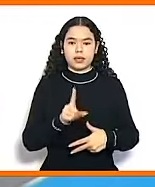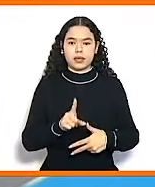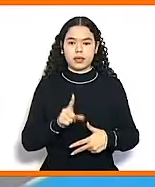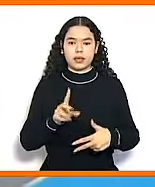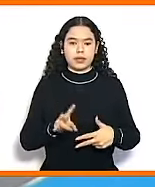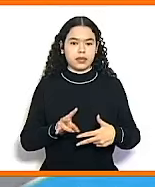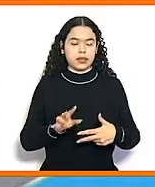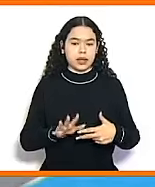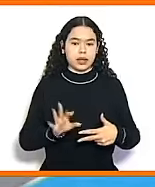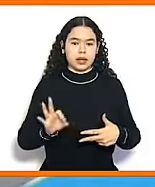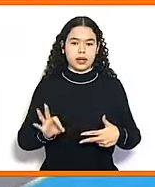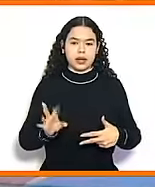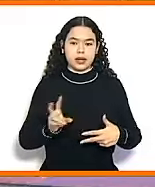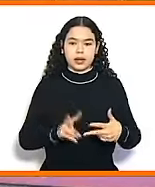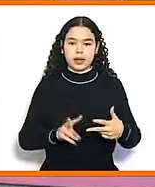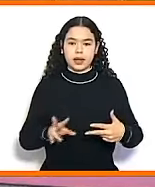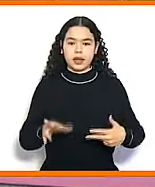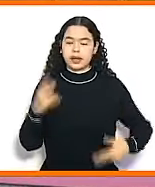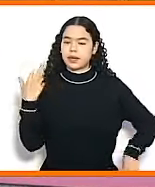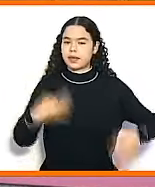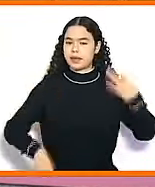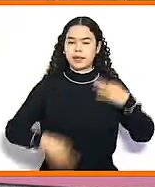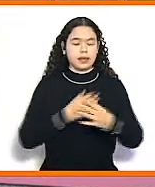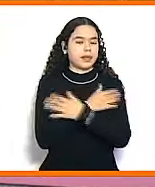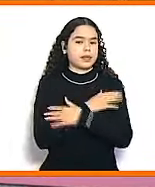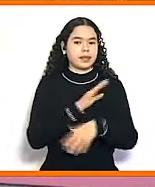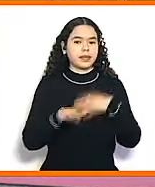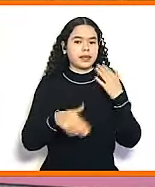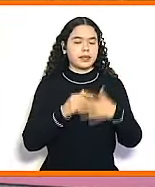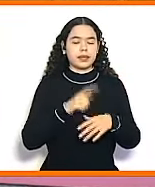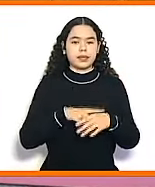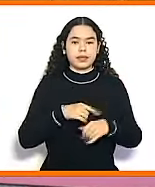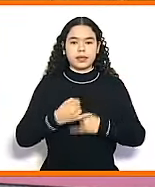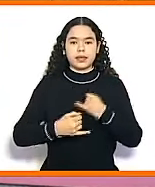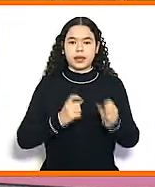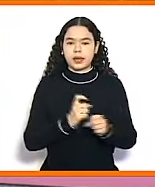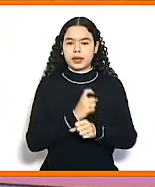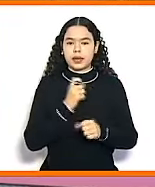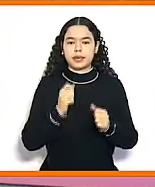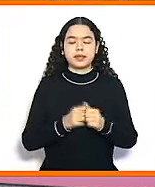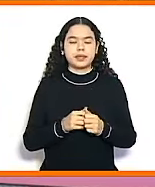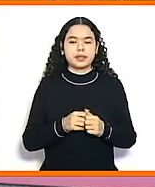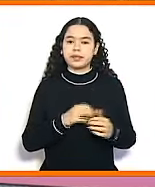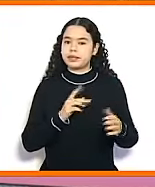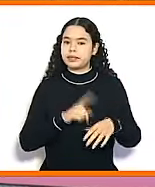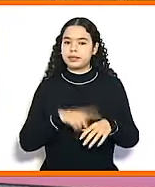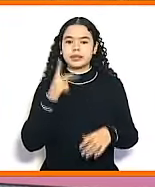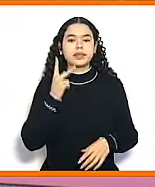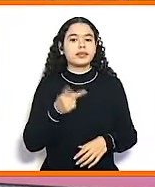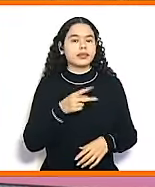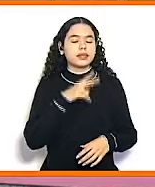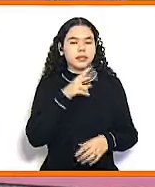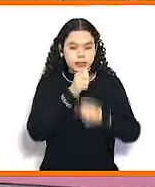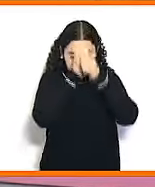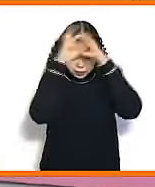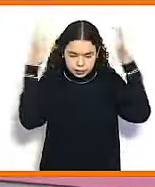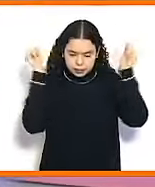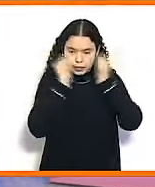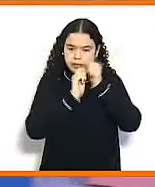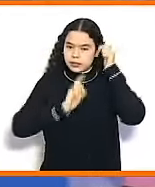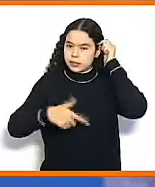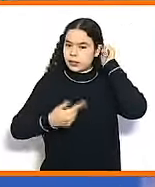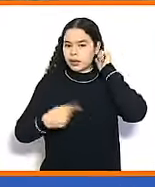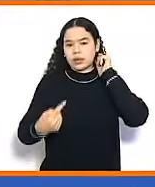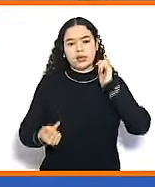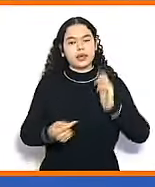59 y 23 Muchas felicidades si logras despegar y ganar con pega 3 llegó el momento de hacer de tus sueños una realidad en diaria